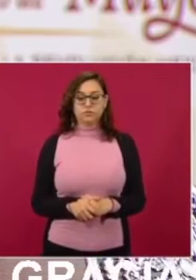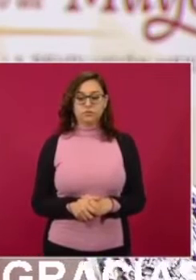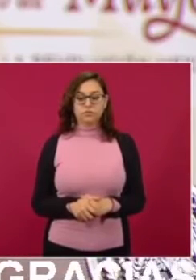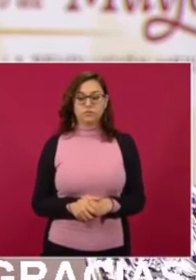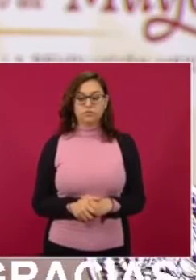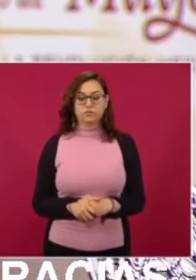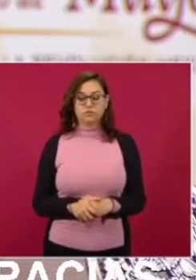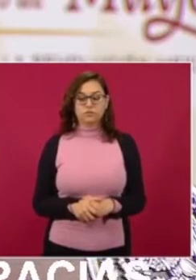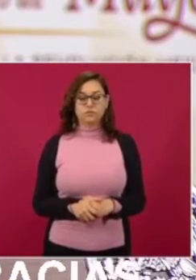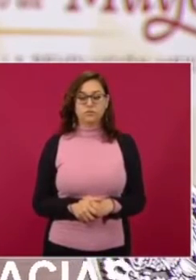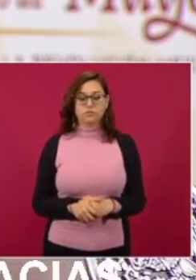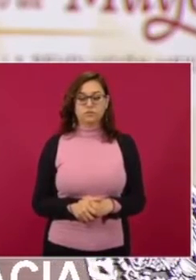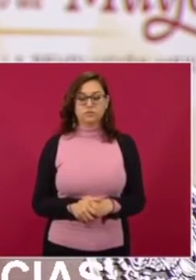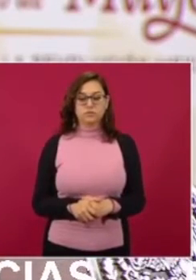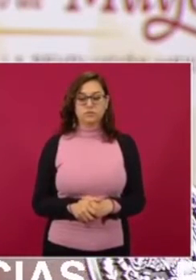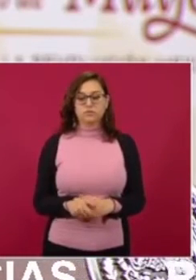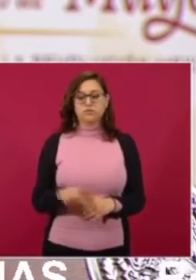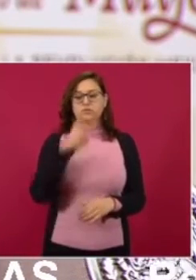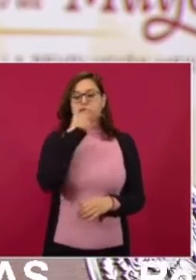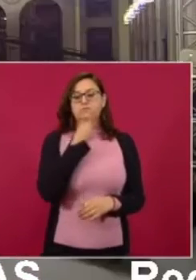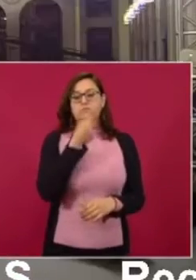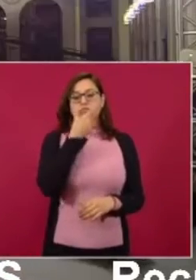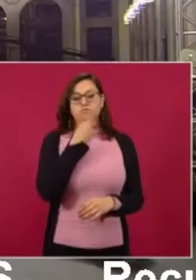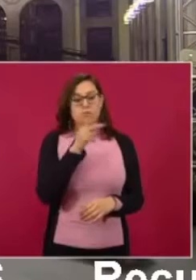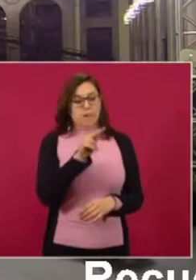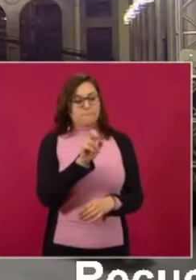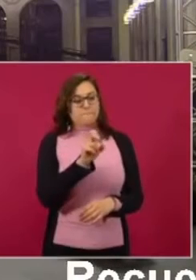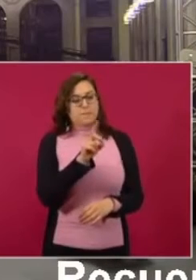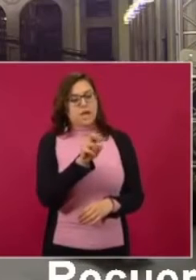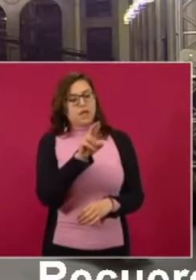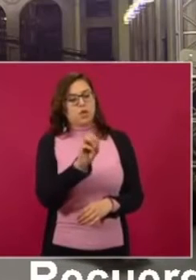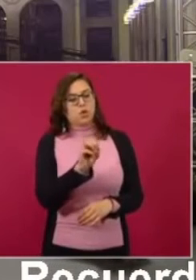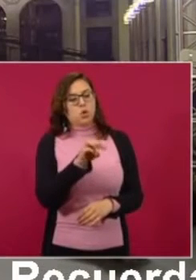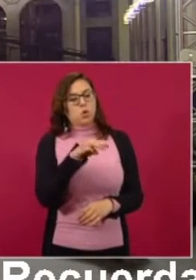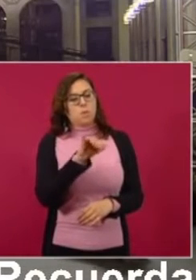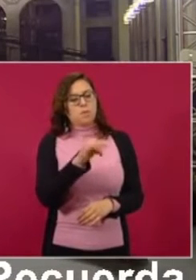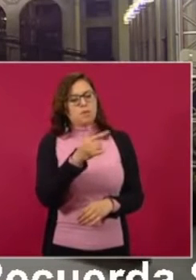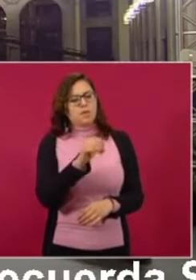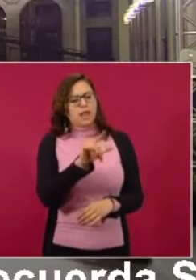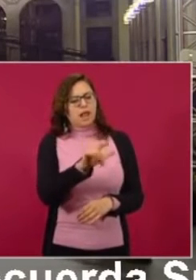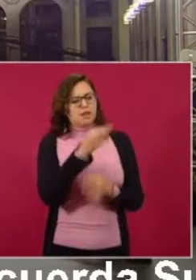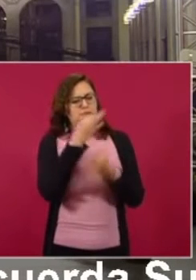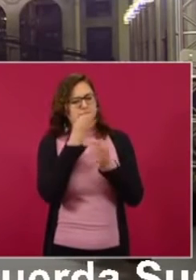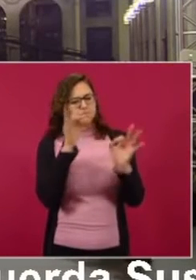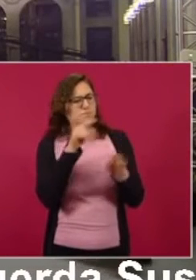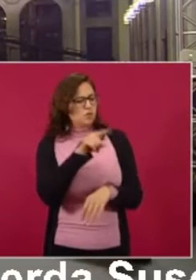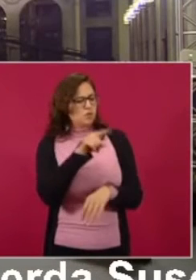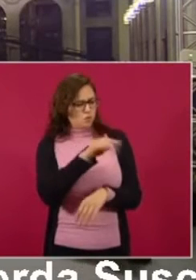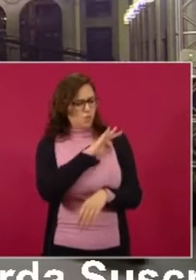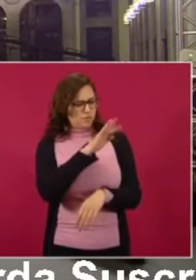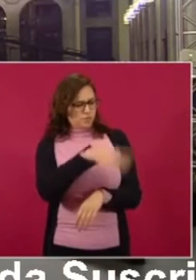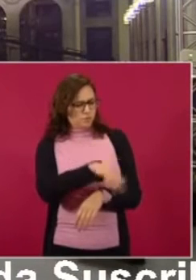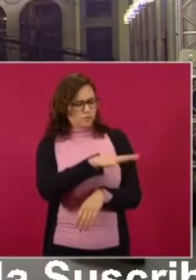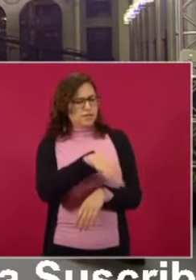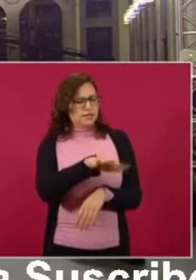pero miguel a ver si lo buscan que yo comparto